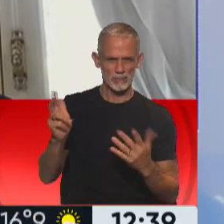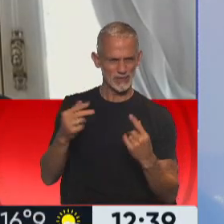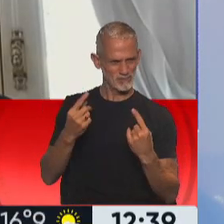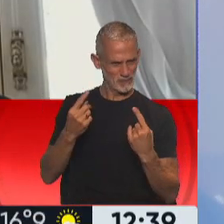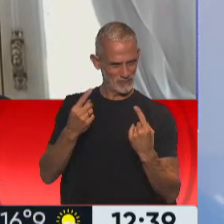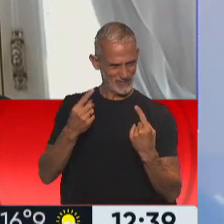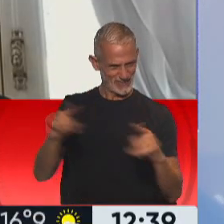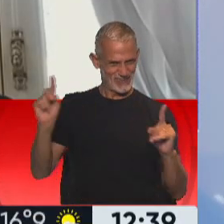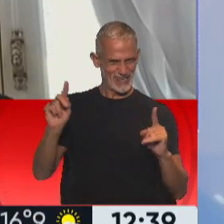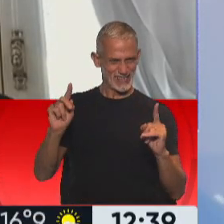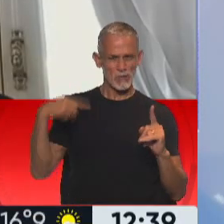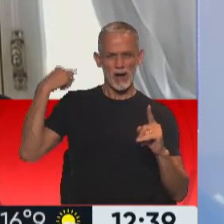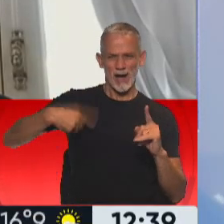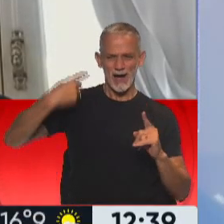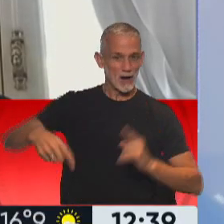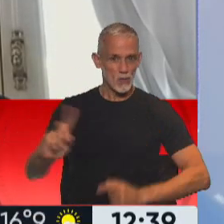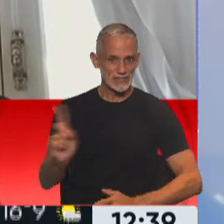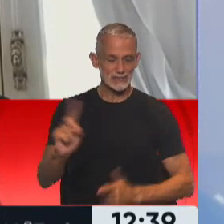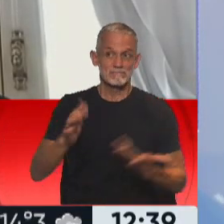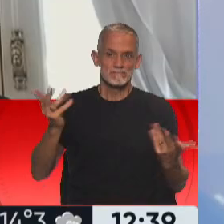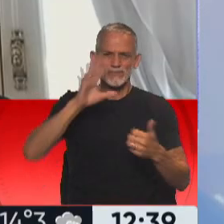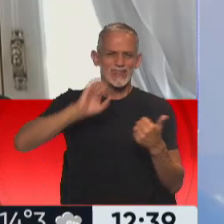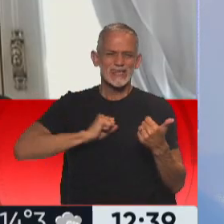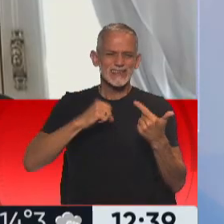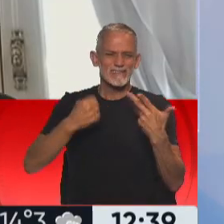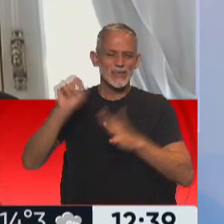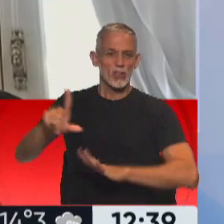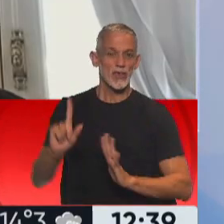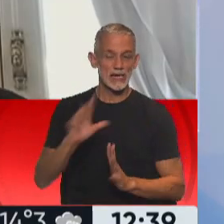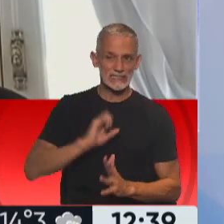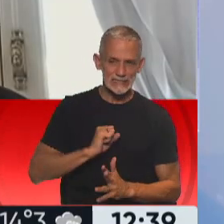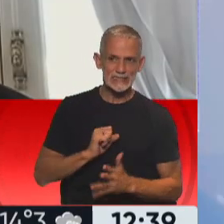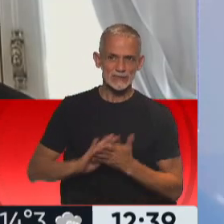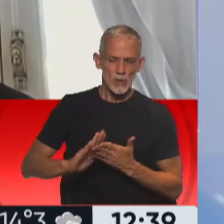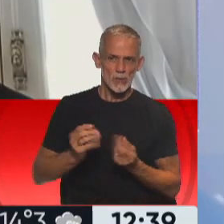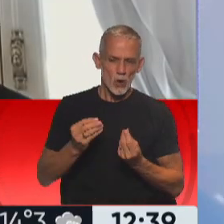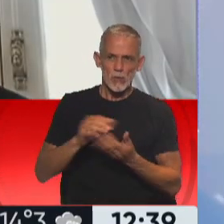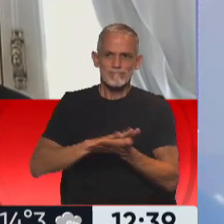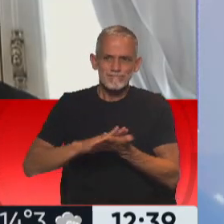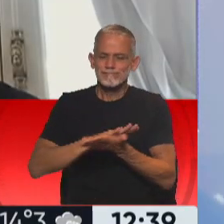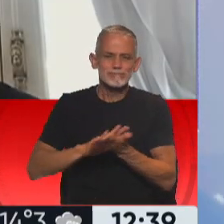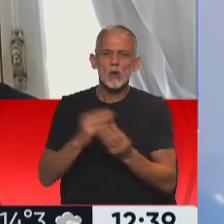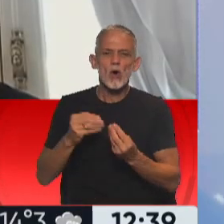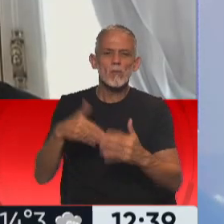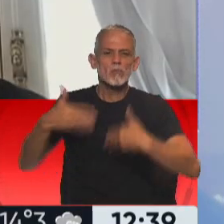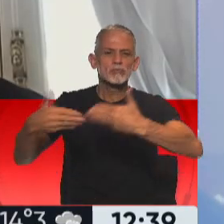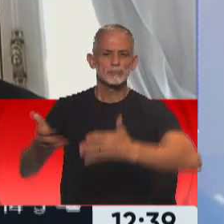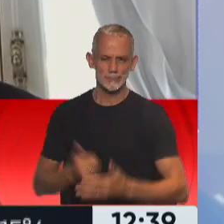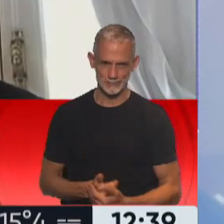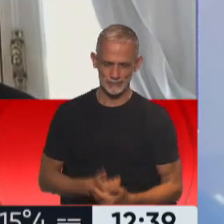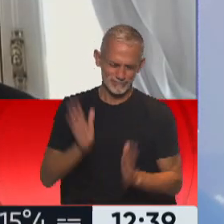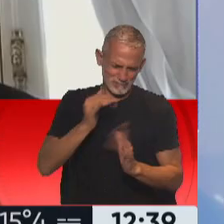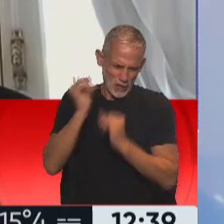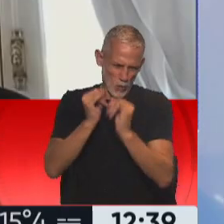distinto. ¿Qué podrías decir de los desafíos que le tocó llevar y de cómo los supo sortear? Mira,